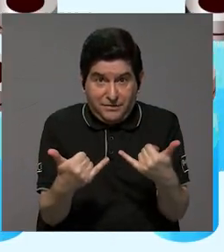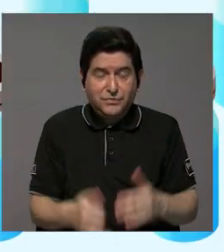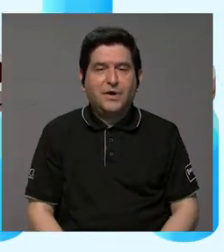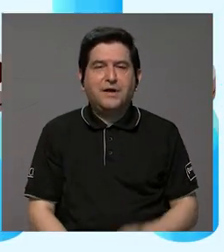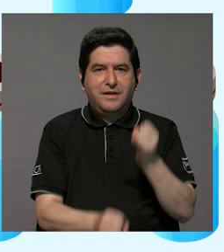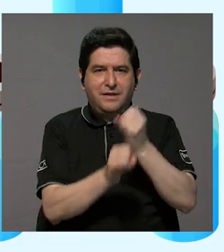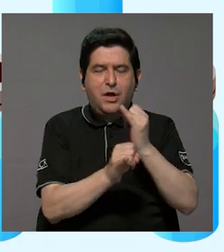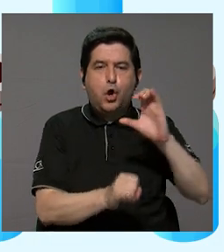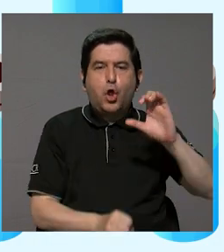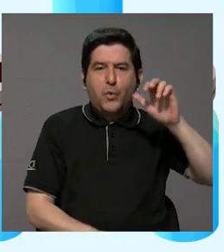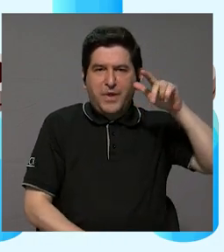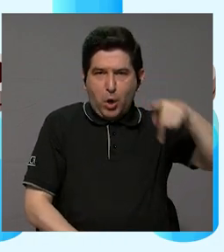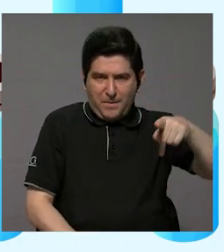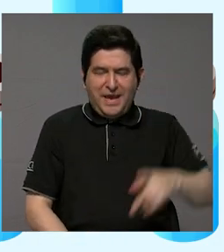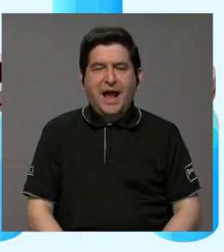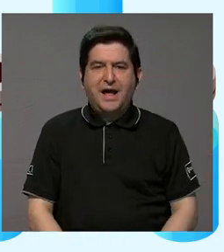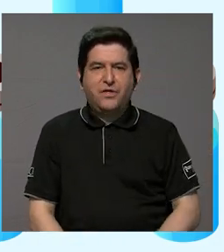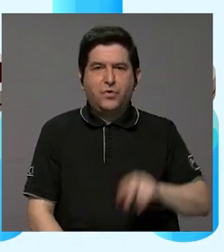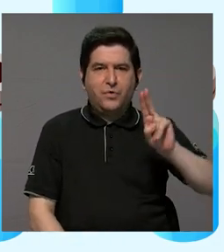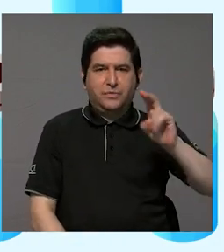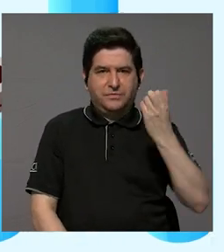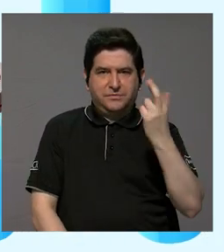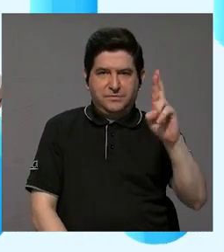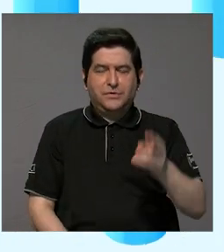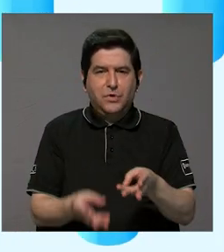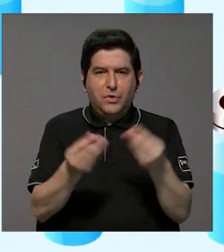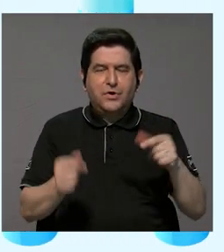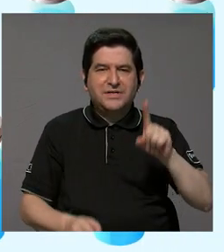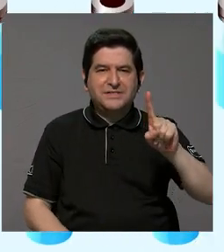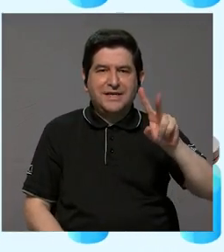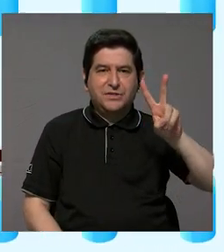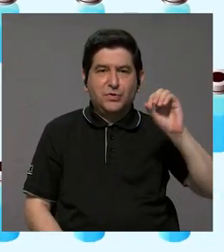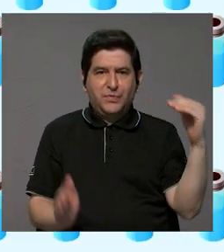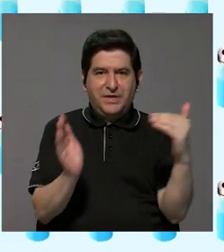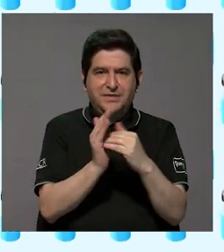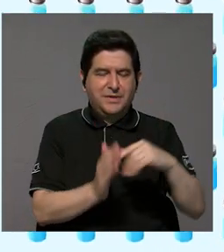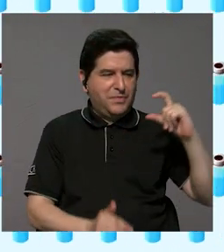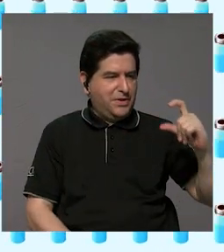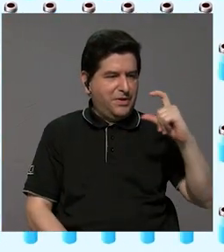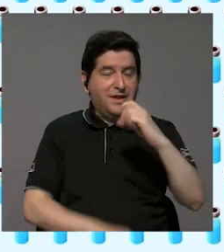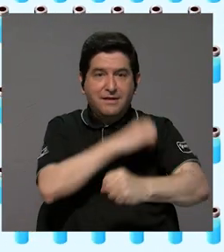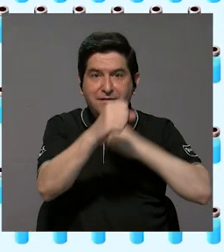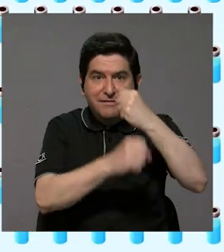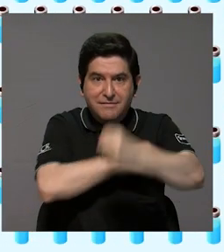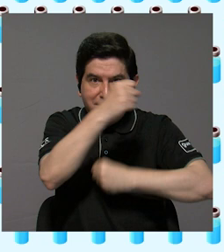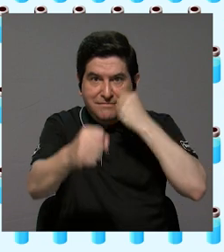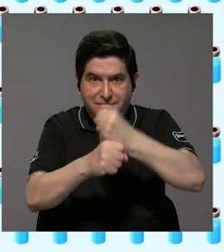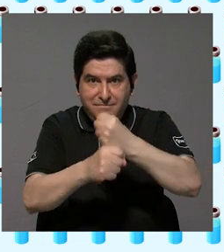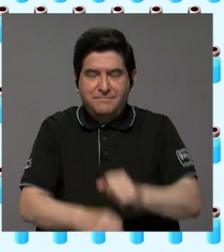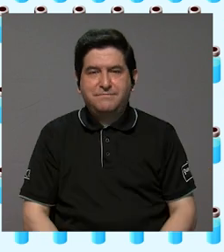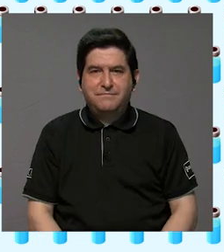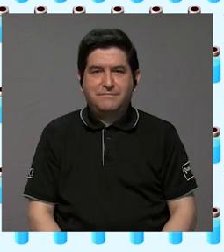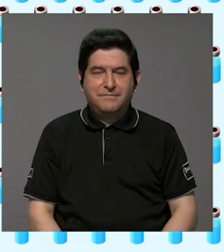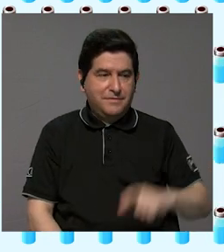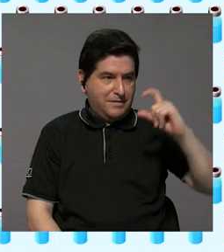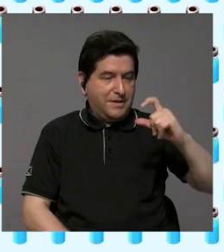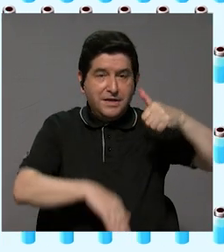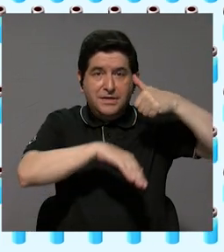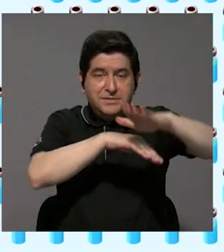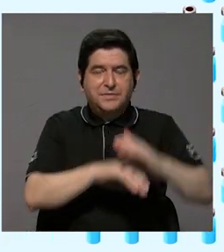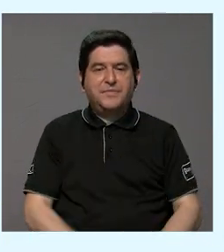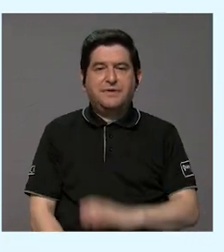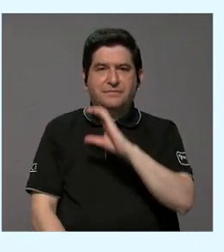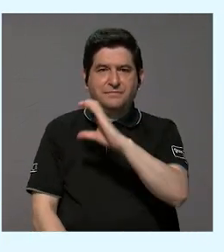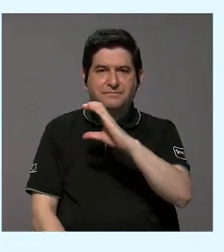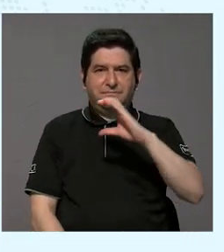actualidad, el Instituto Clodomiro Picado de la UCR produce 120 mil viales cada año. Los viales se envían